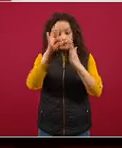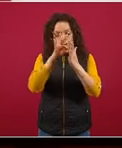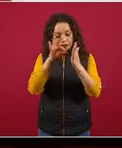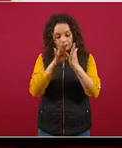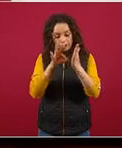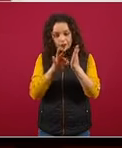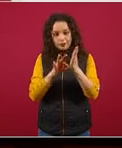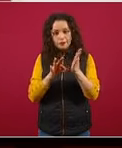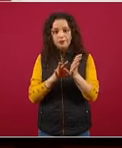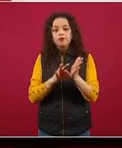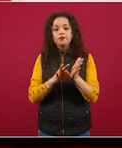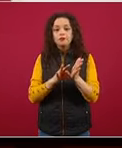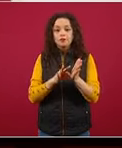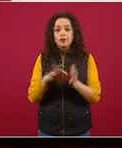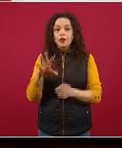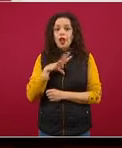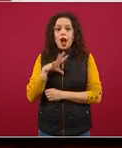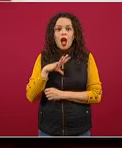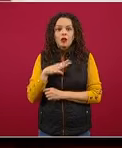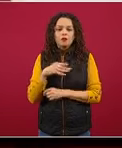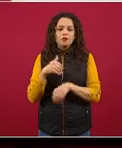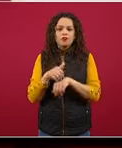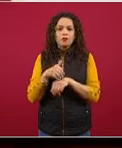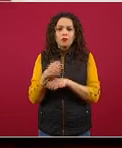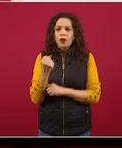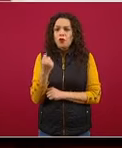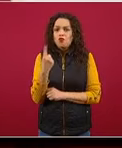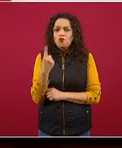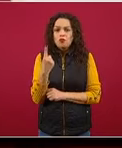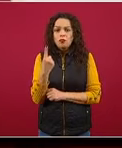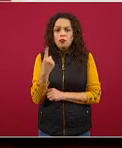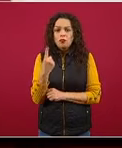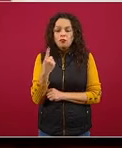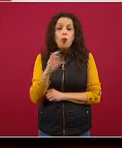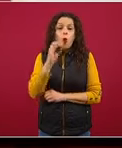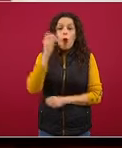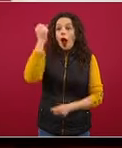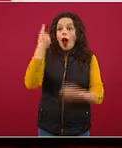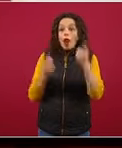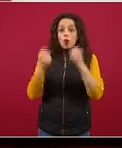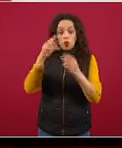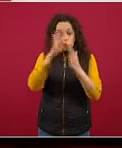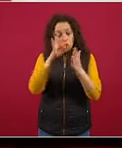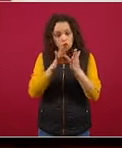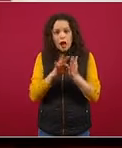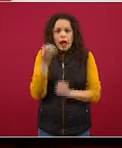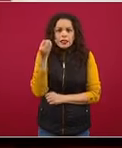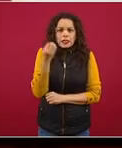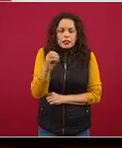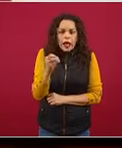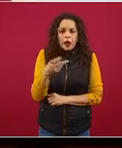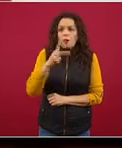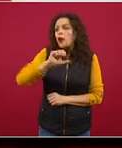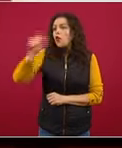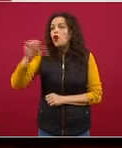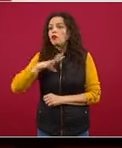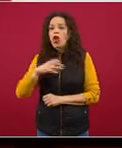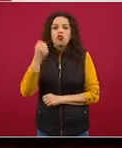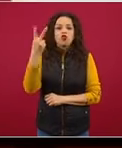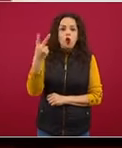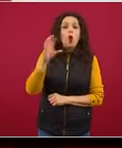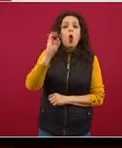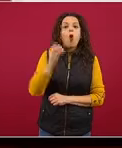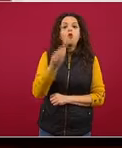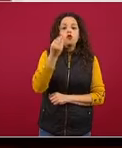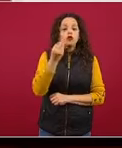tienen un 1, a lo mejor tienen 0 en algunos y en algunos otros tienen 2 o tienen varios en 0 y